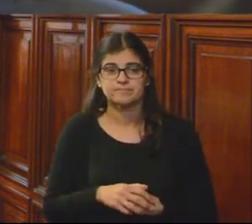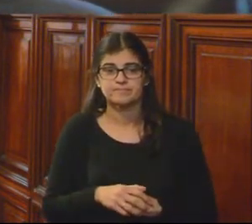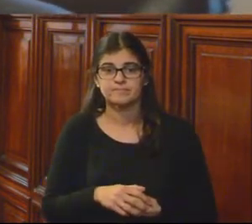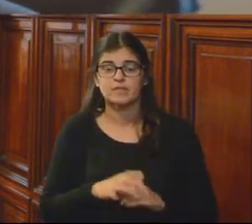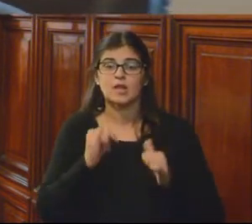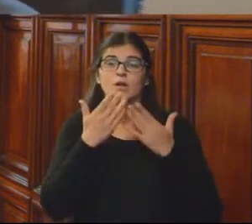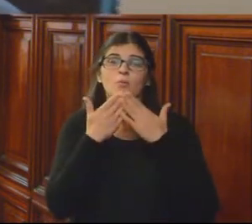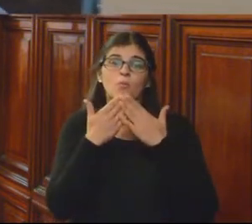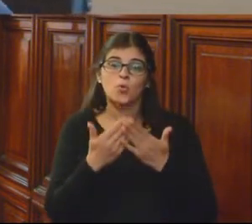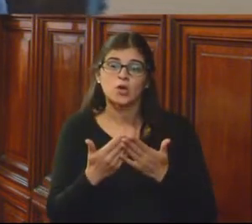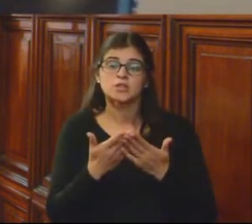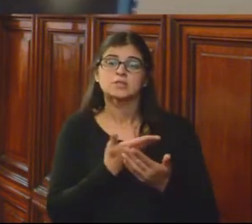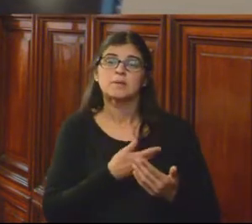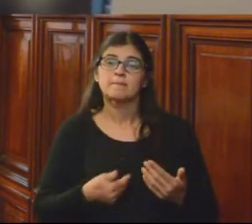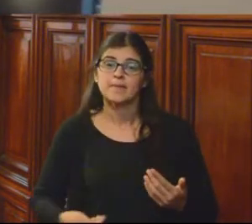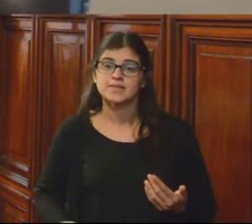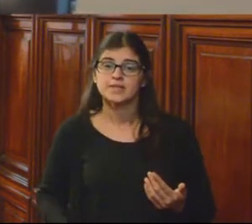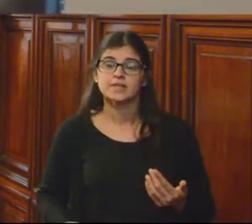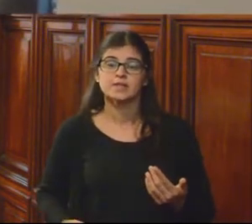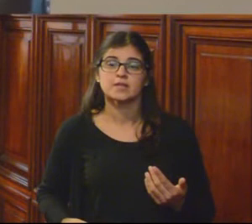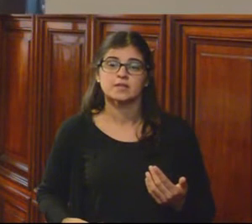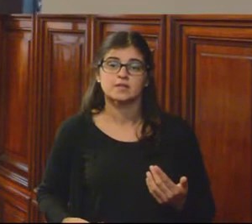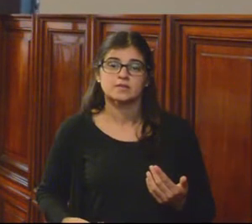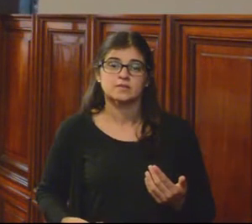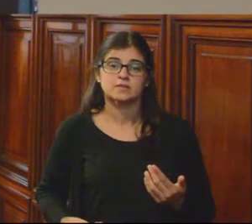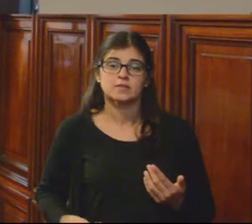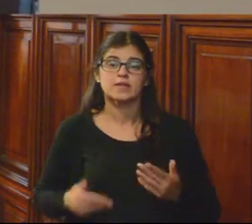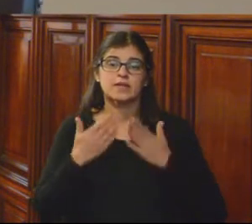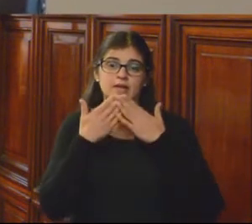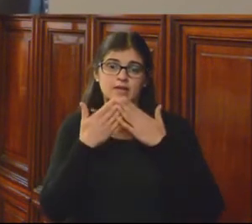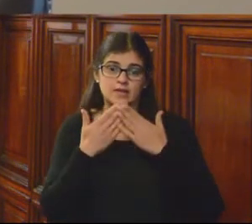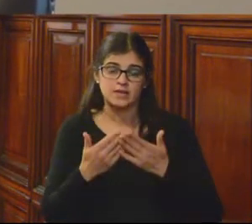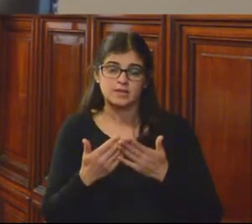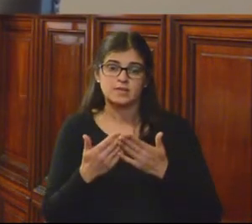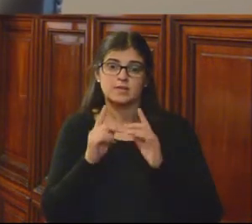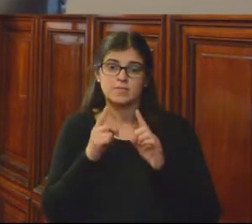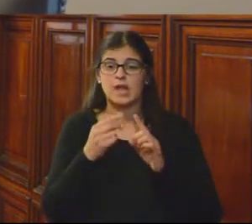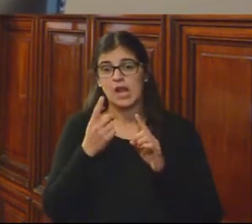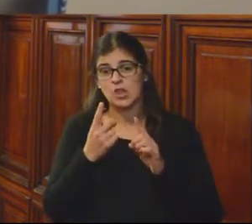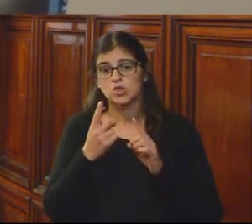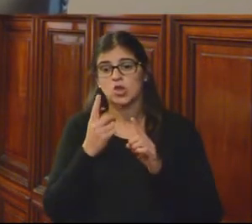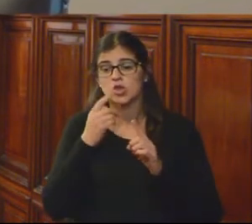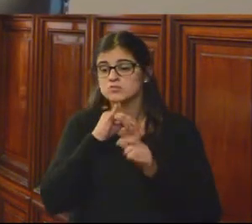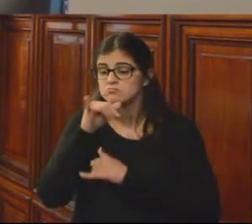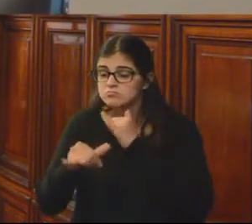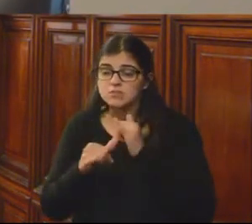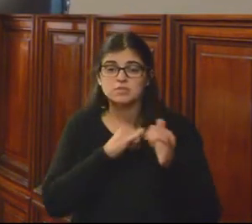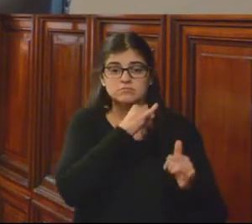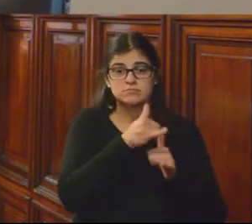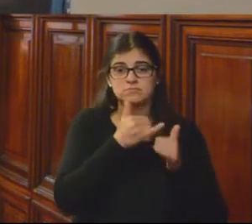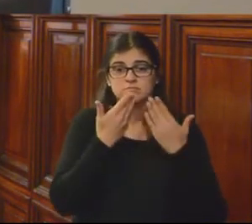Muchas gracias, señor presidente, y gracias a las dos partes por las informaciones.